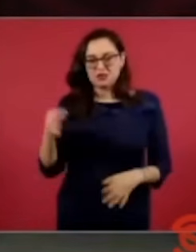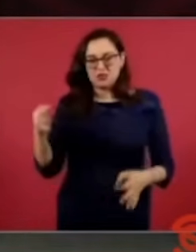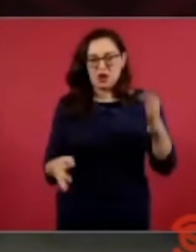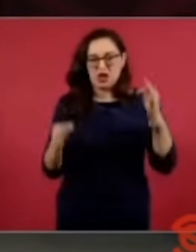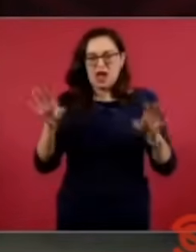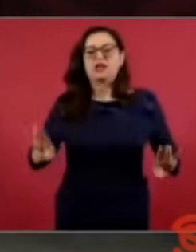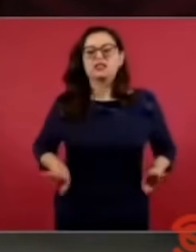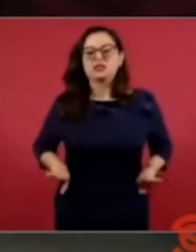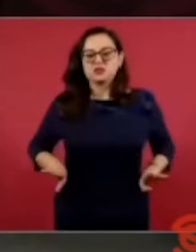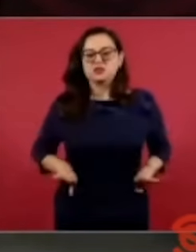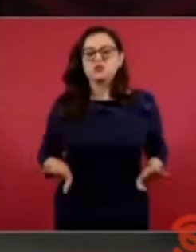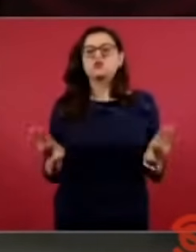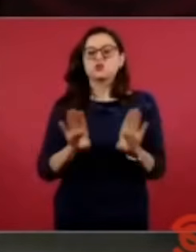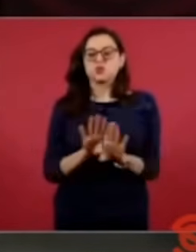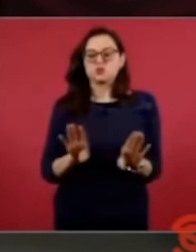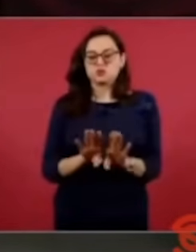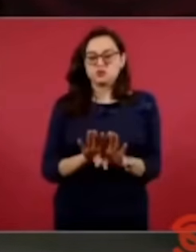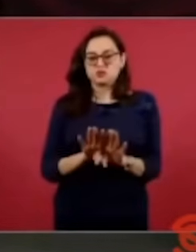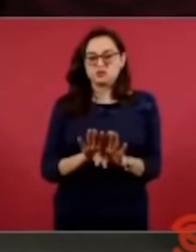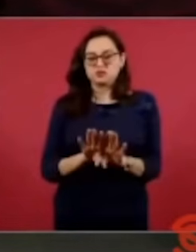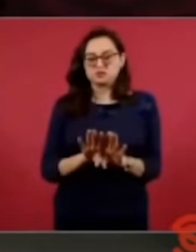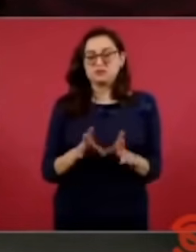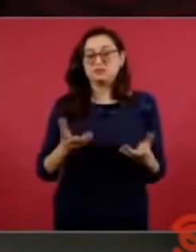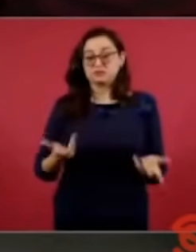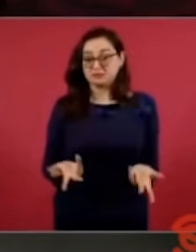jueces Para que vean